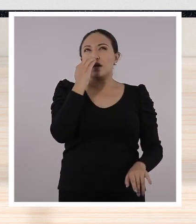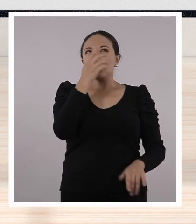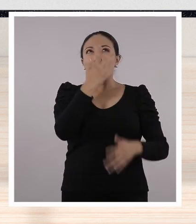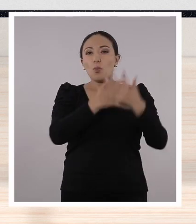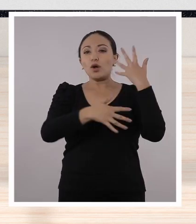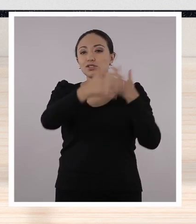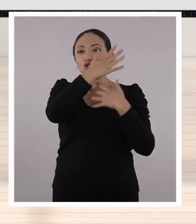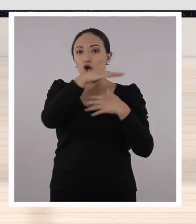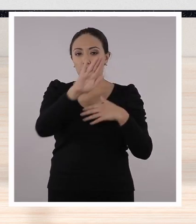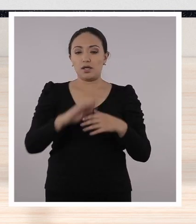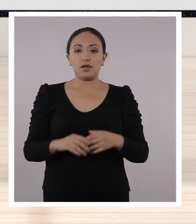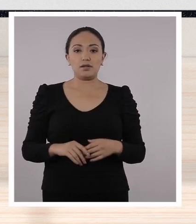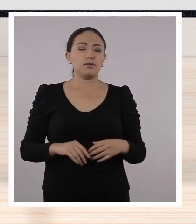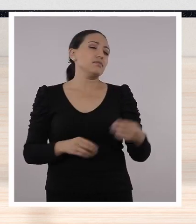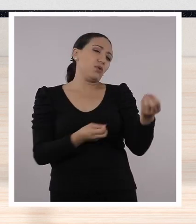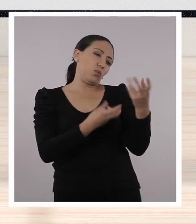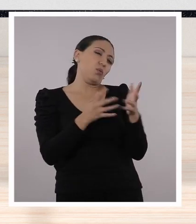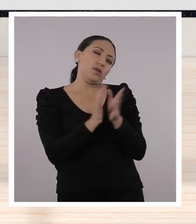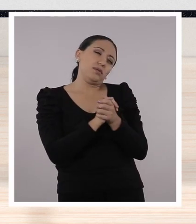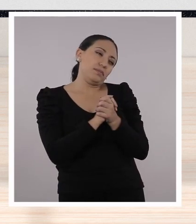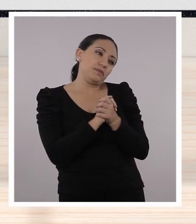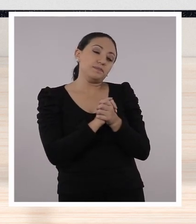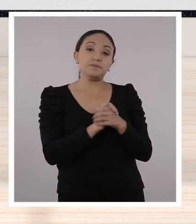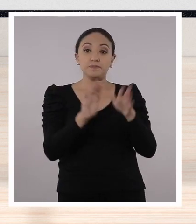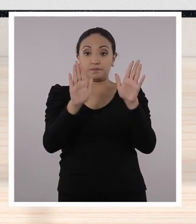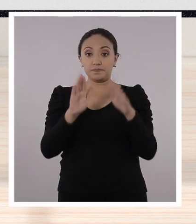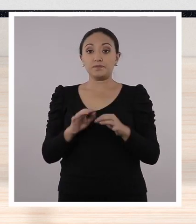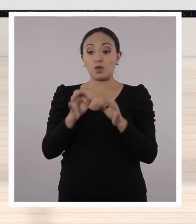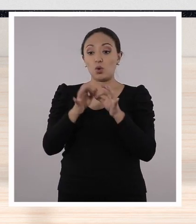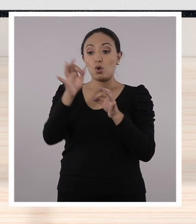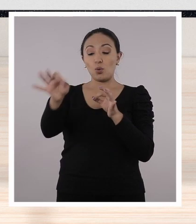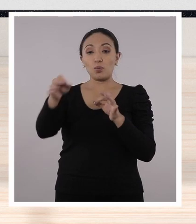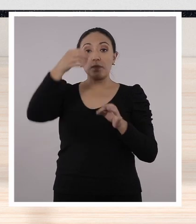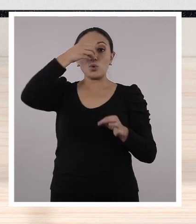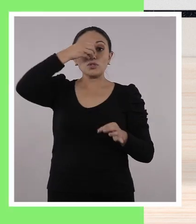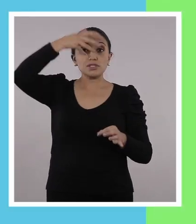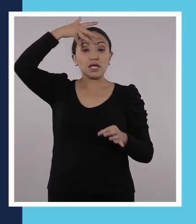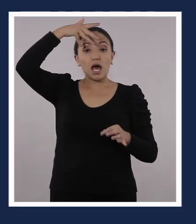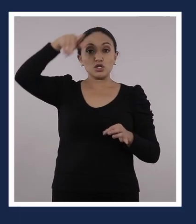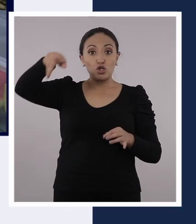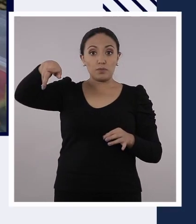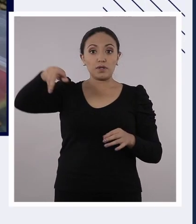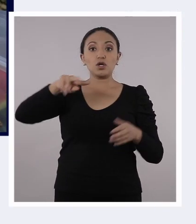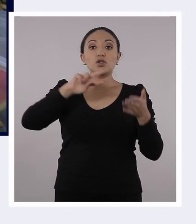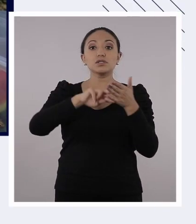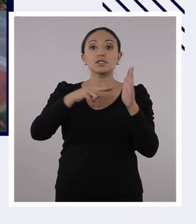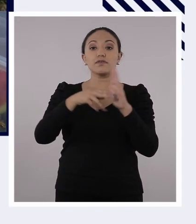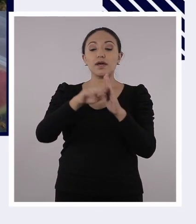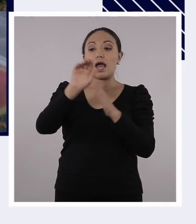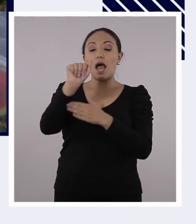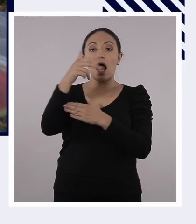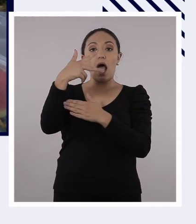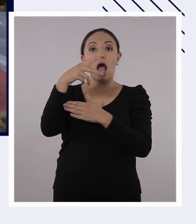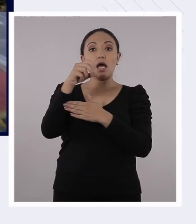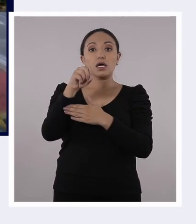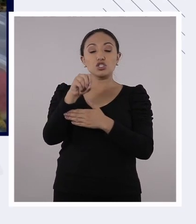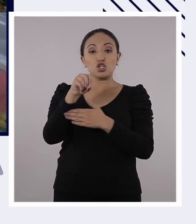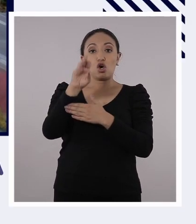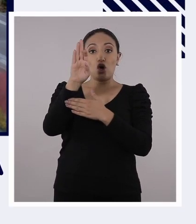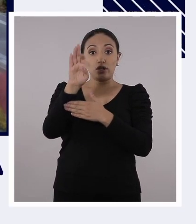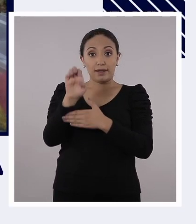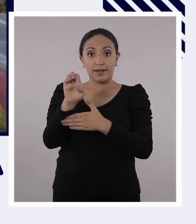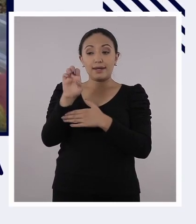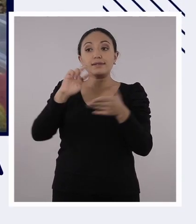tiene un contexto histórico muy lindo. Cuénteme, profe. Para los pueblos sáchilas, el achote significa vida